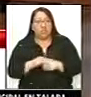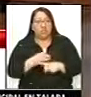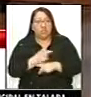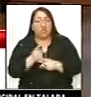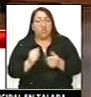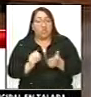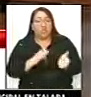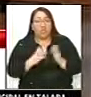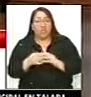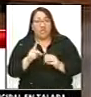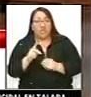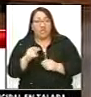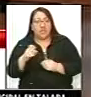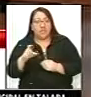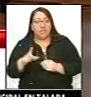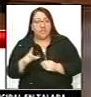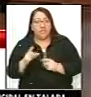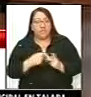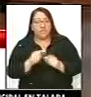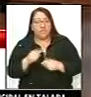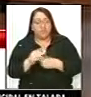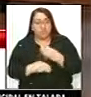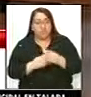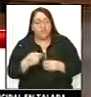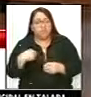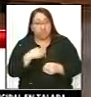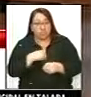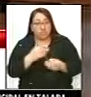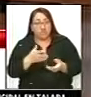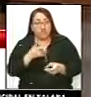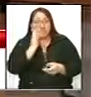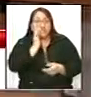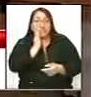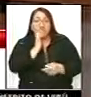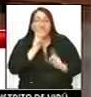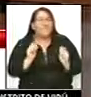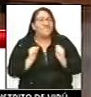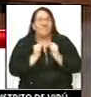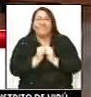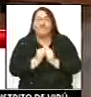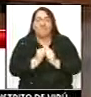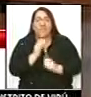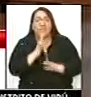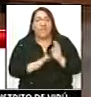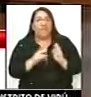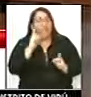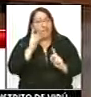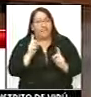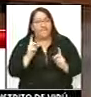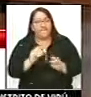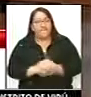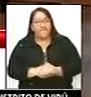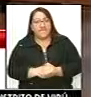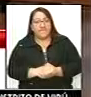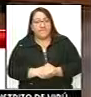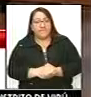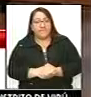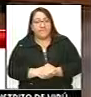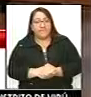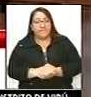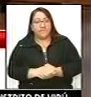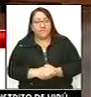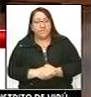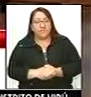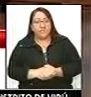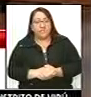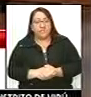parte digital, y en ese mundo están solos. Los padres no acompañan, si físicamente no acompañan, por la brecha